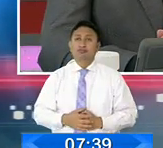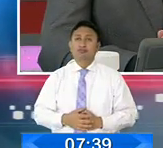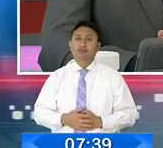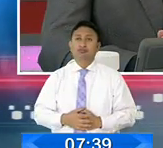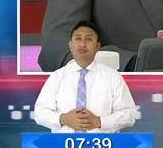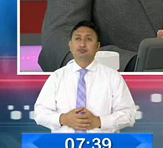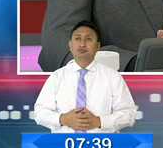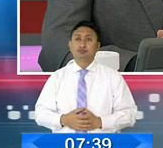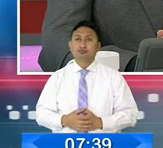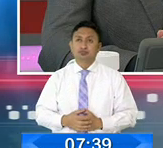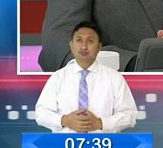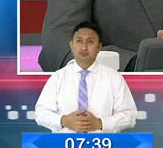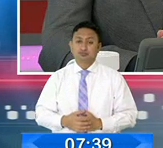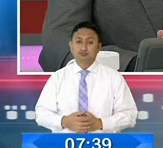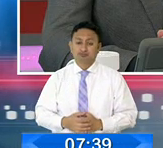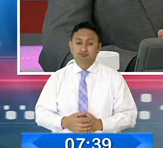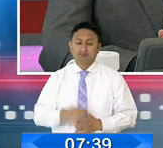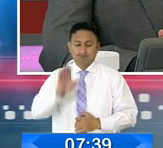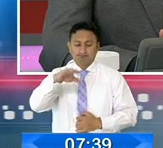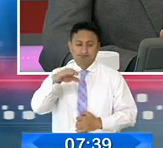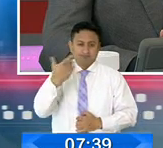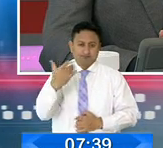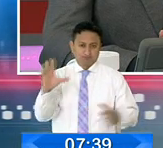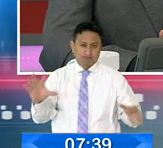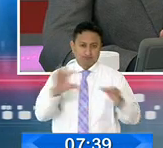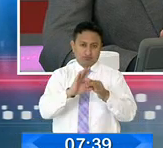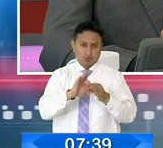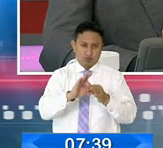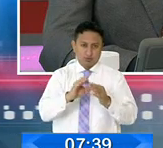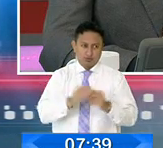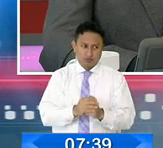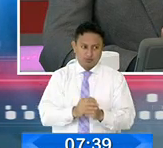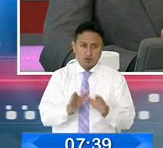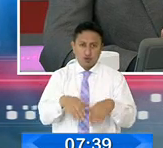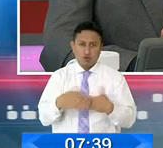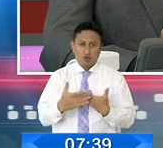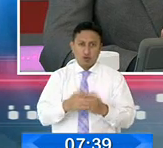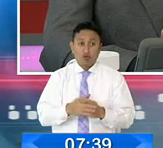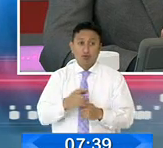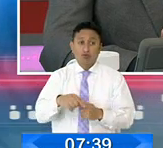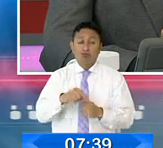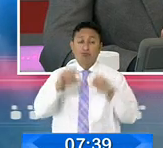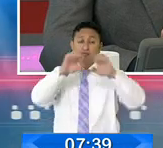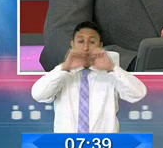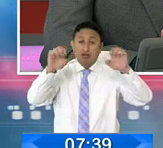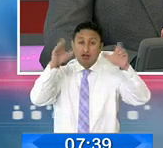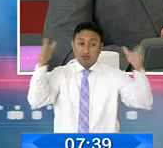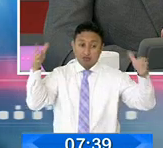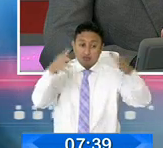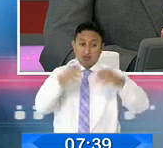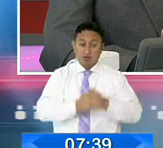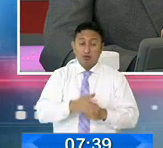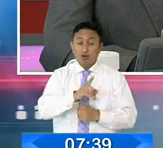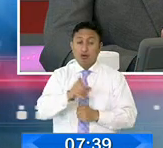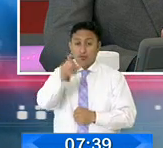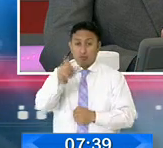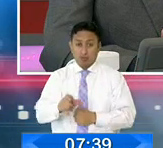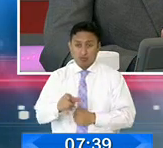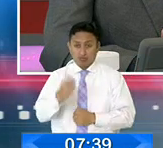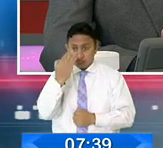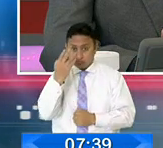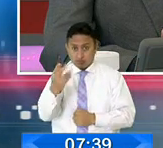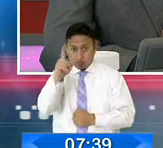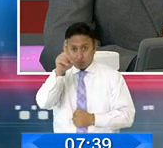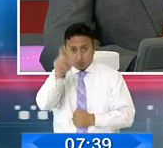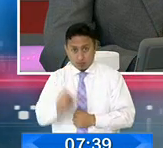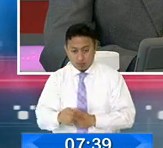Mire, Roberto, nuestras alianzas de darse no serán en base a intereses corporativos ni a caudillismos. Será en